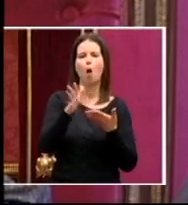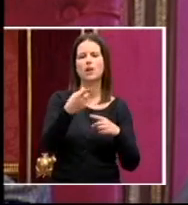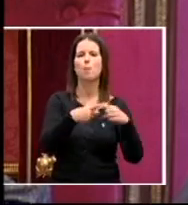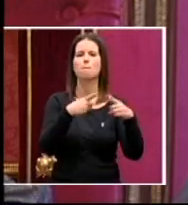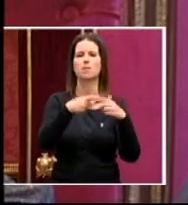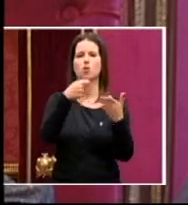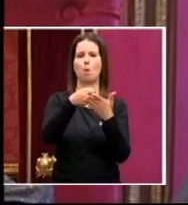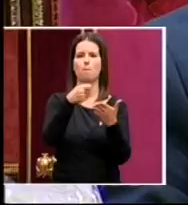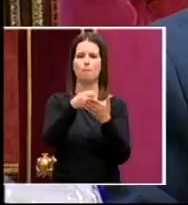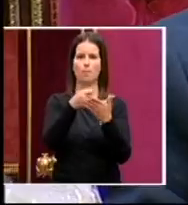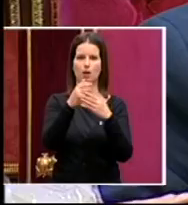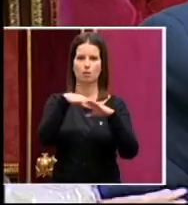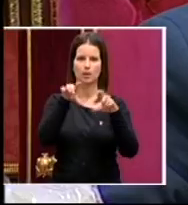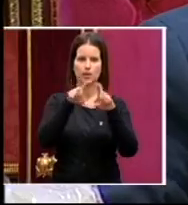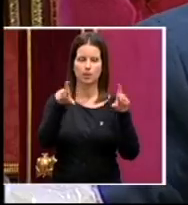el punto 10.